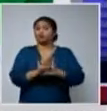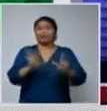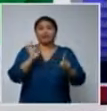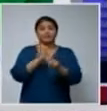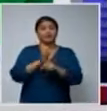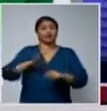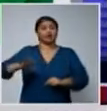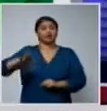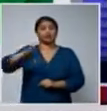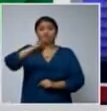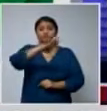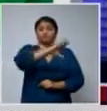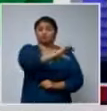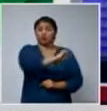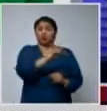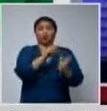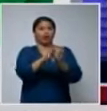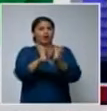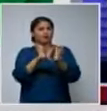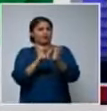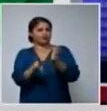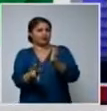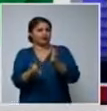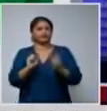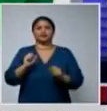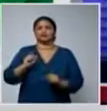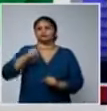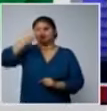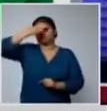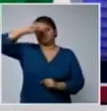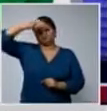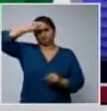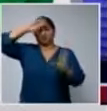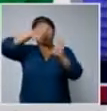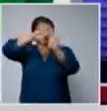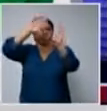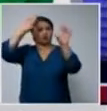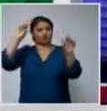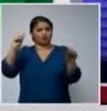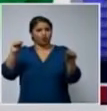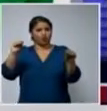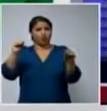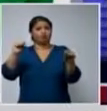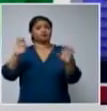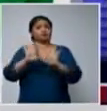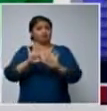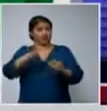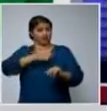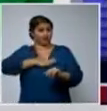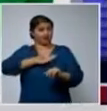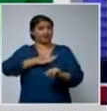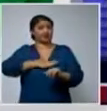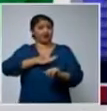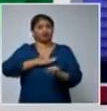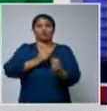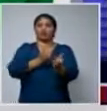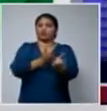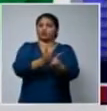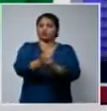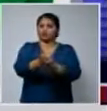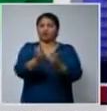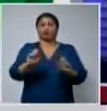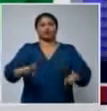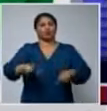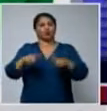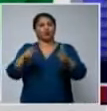se vaya incrementando el número de personas, pues tenemos que mantener las medidas que hasta